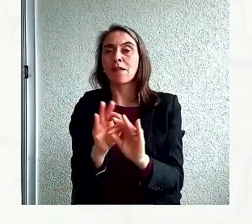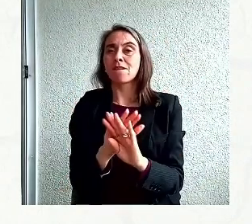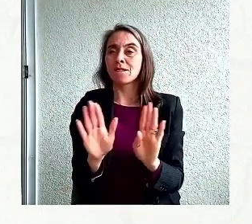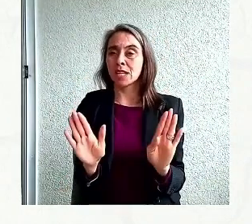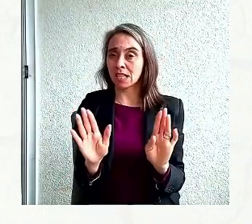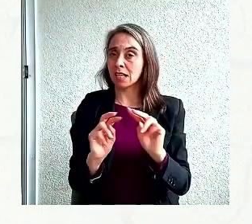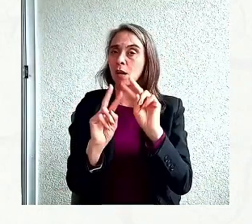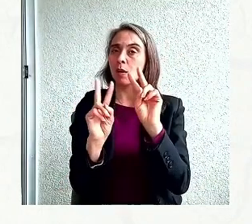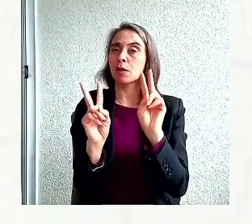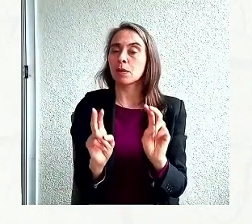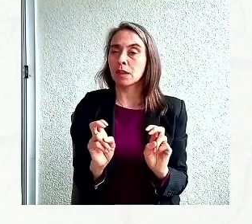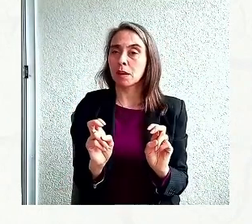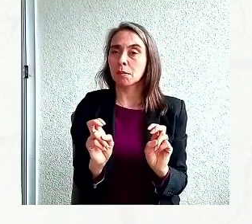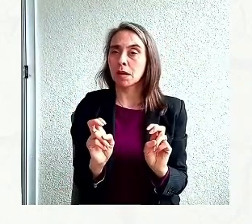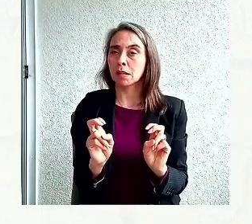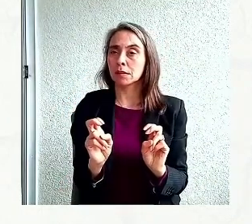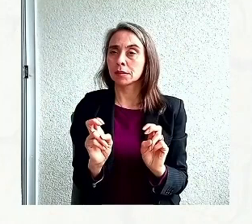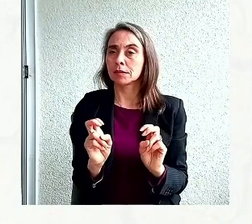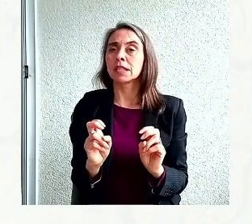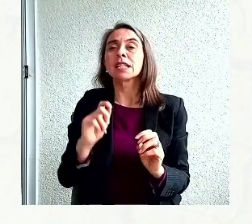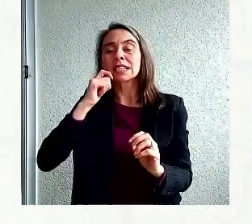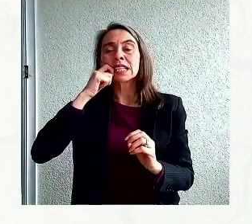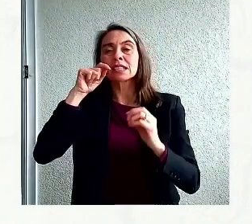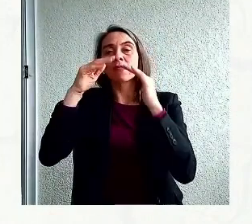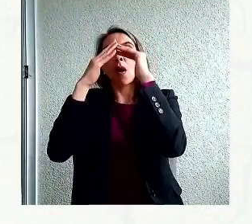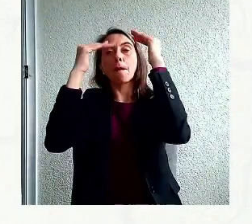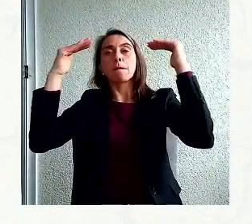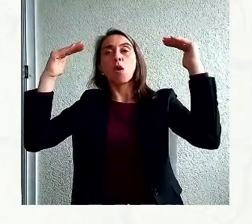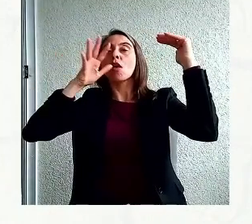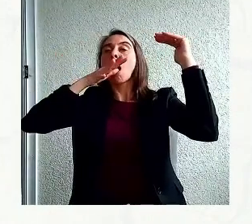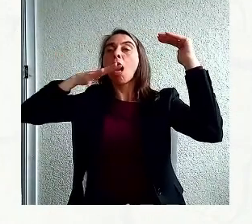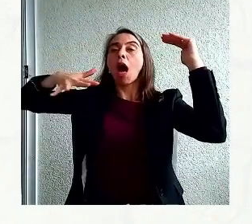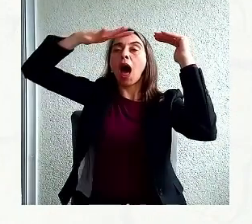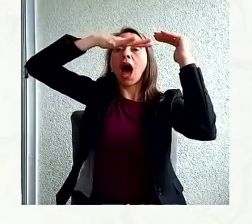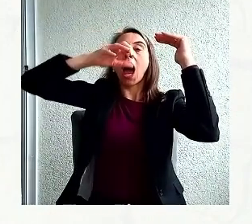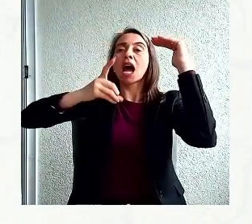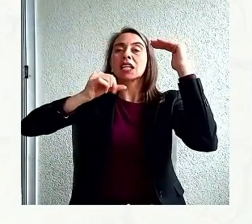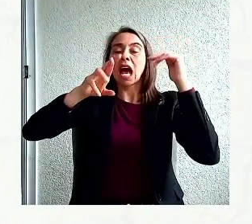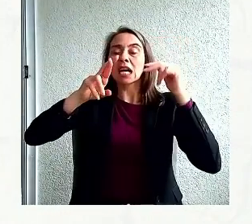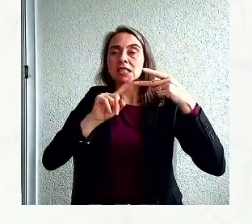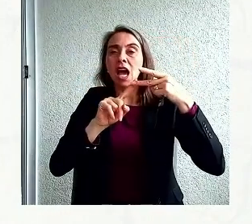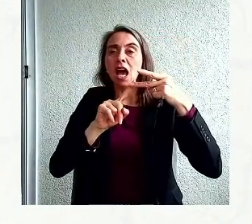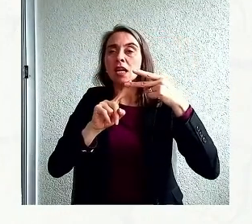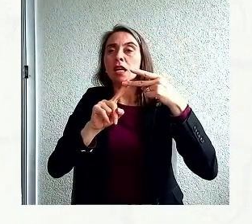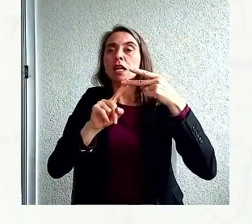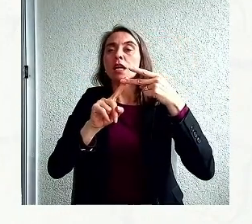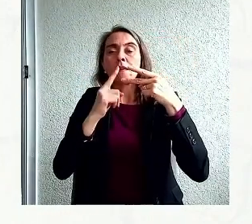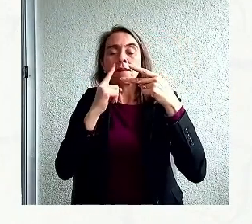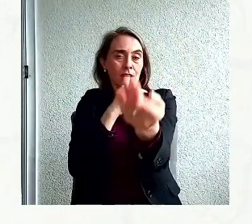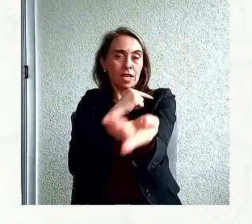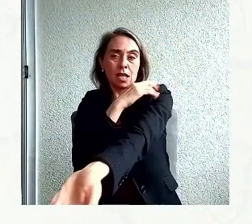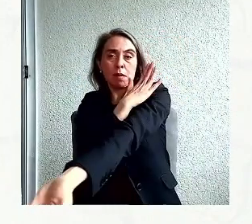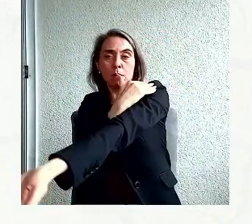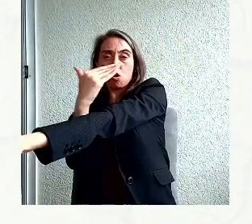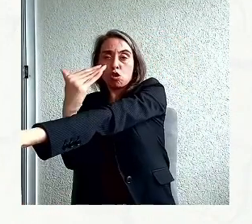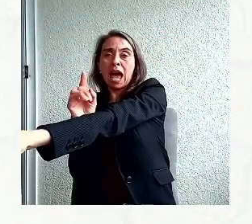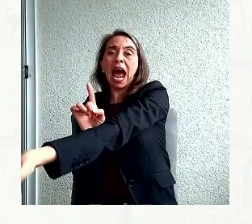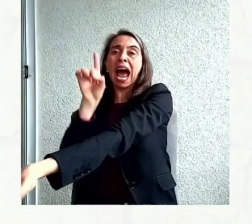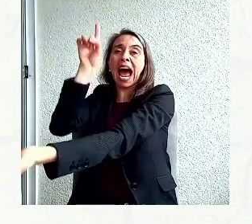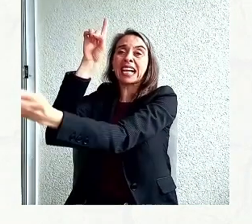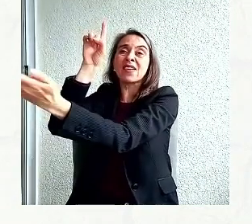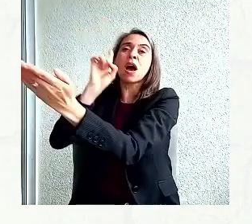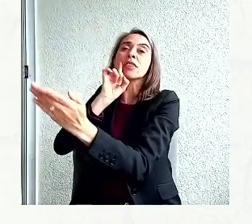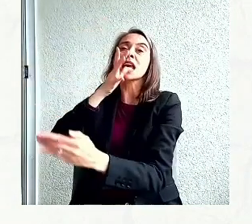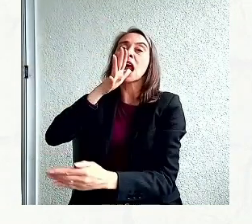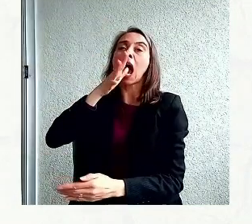de agua a lo largo de la cordillera. Aquí los glaciares amortiguan estas crisis hídricas, son como así los bancos,